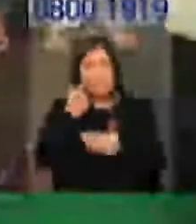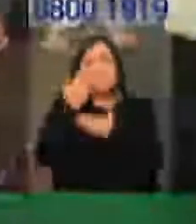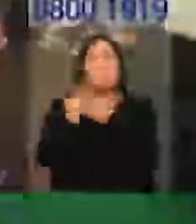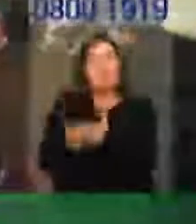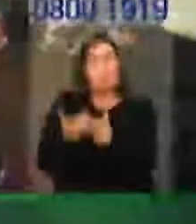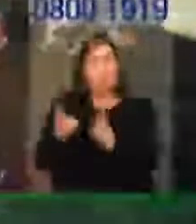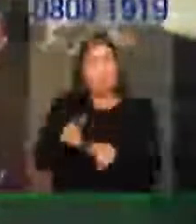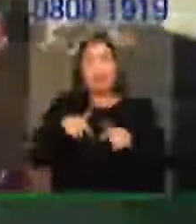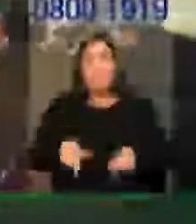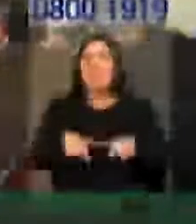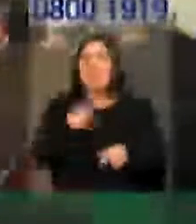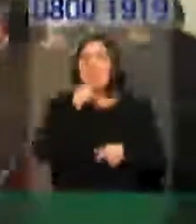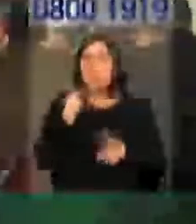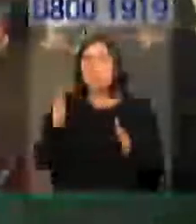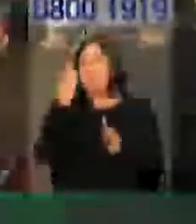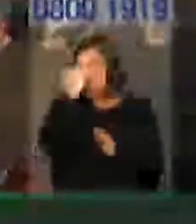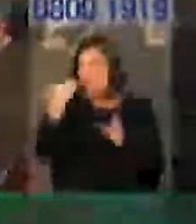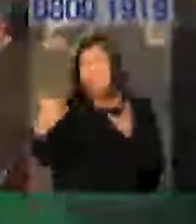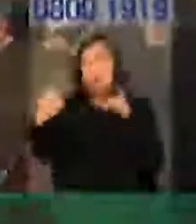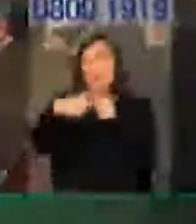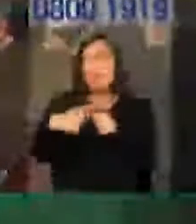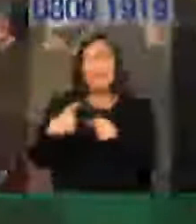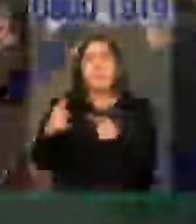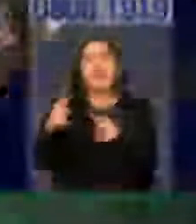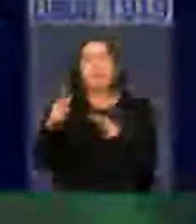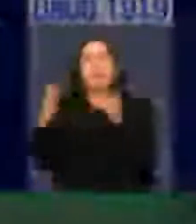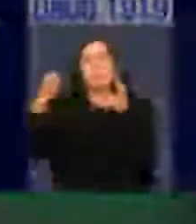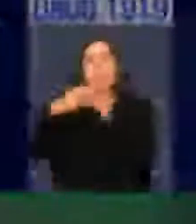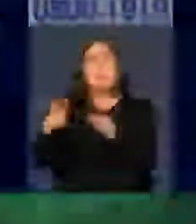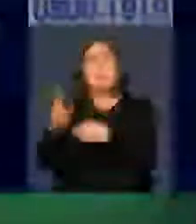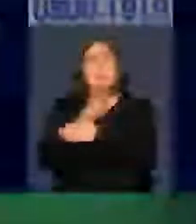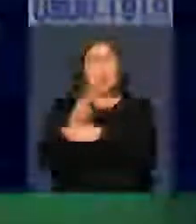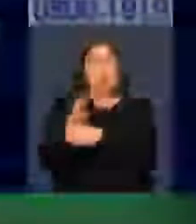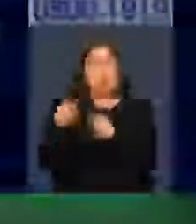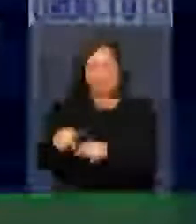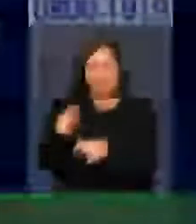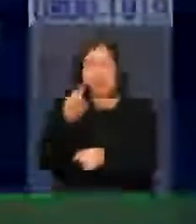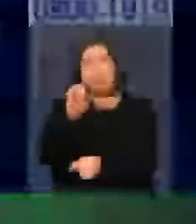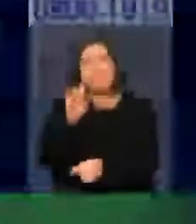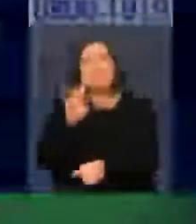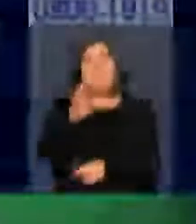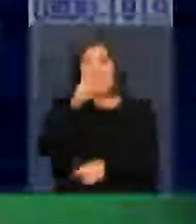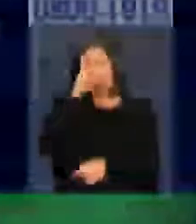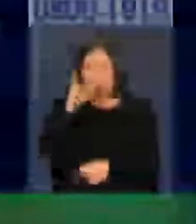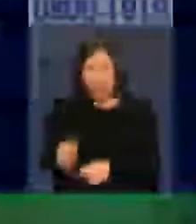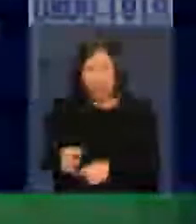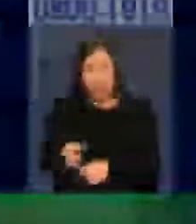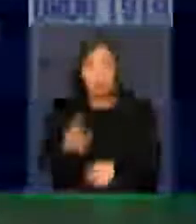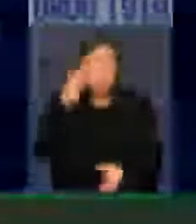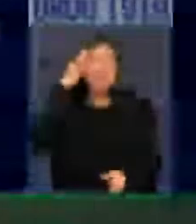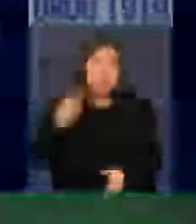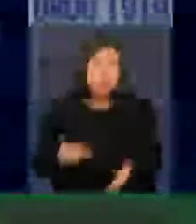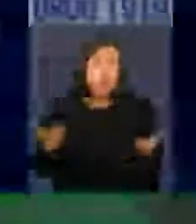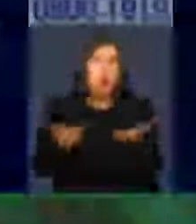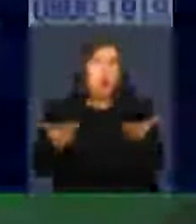Especial de Seguridad Pública y Convivencia el jueves 15 de julio. Creo que en los tiempos que vivimos tenemos que avanzar en la posibilidad de